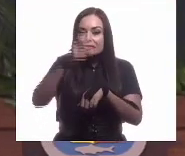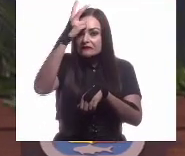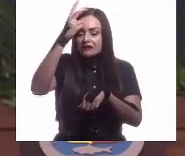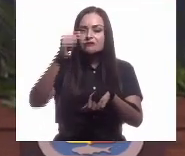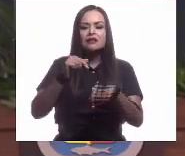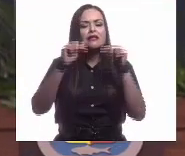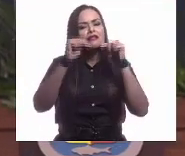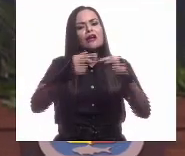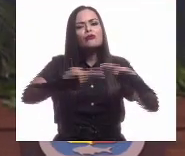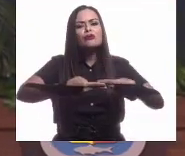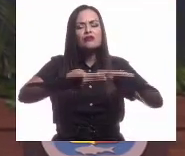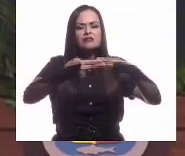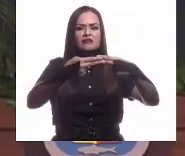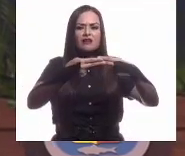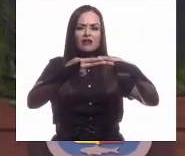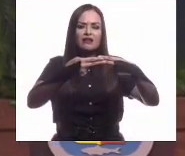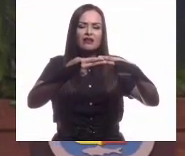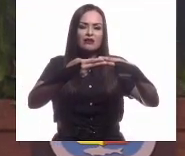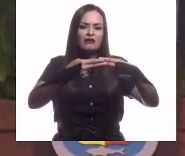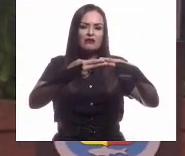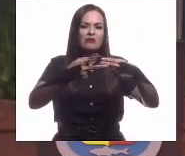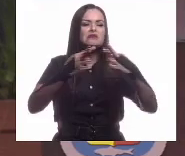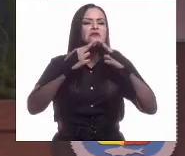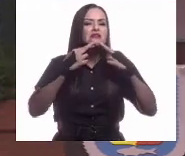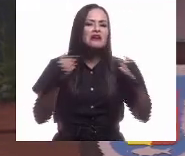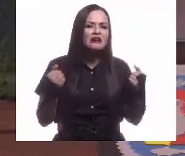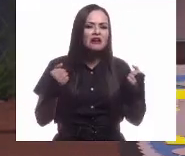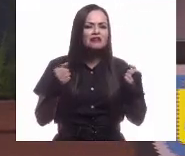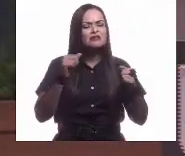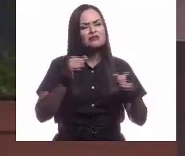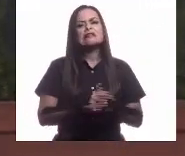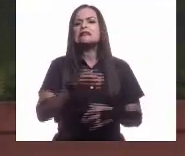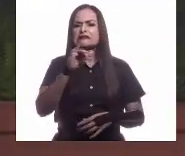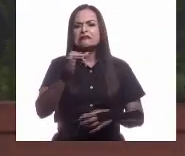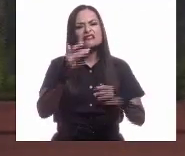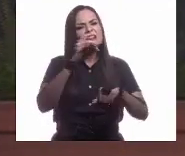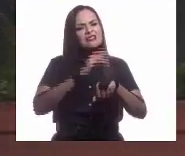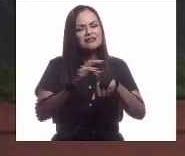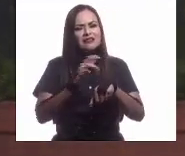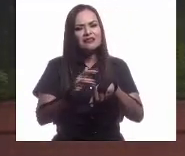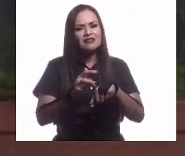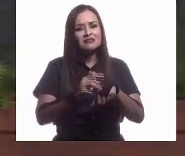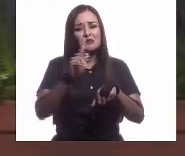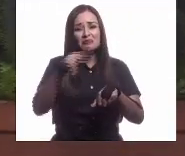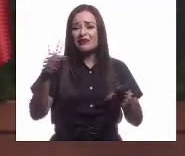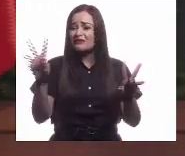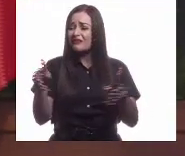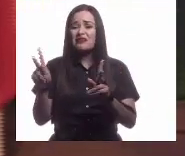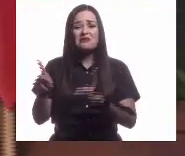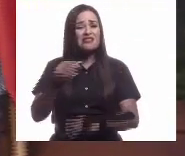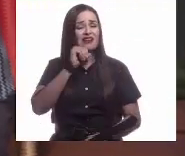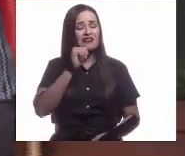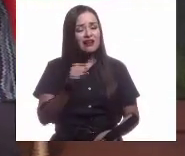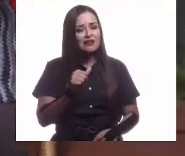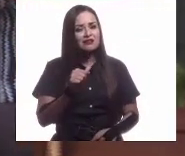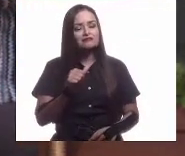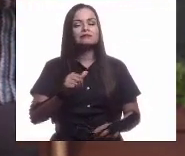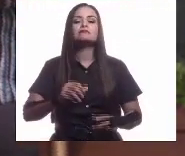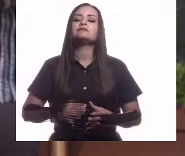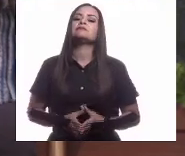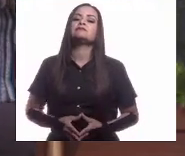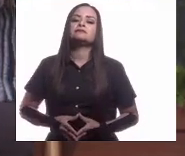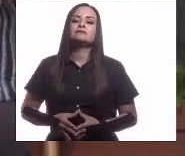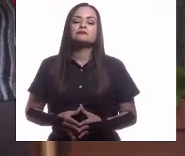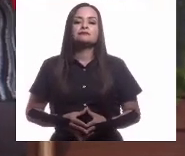un negocio, como sucede en muchos ranchos de aquí, pues son muy buenos para producir, pero a la vendida no le saben. Entonces, ¿qué